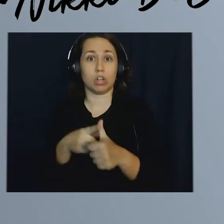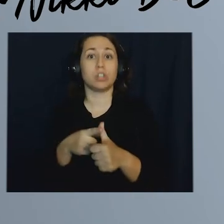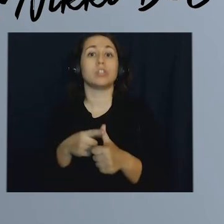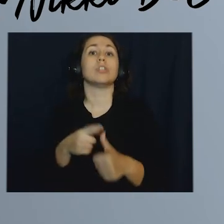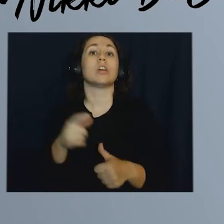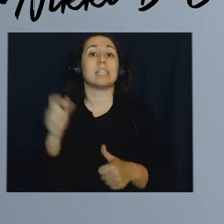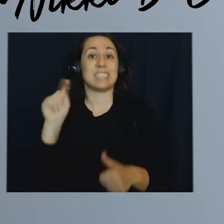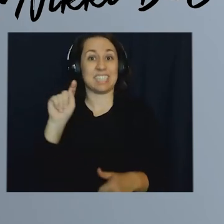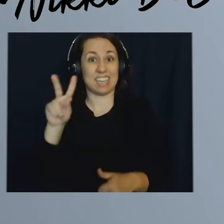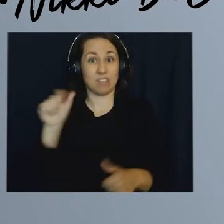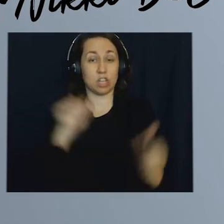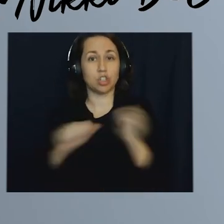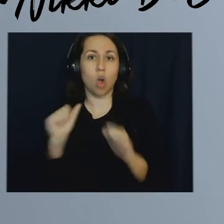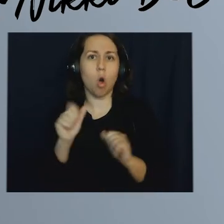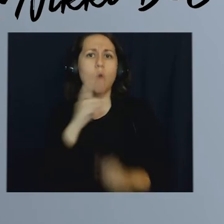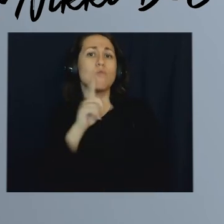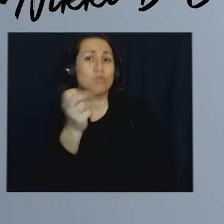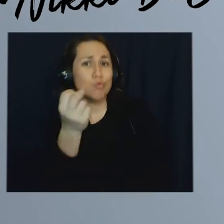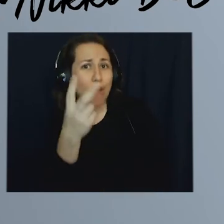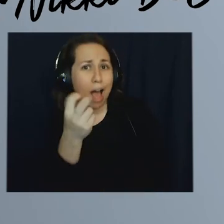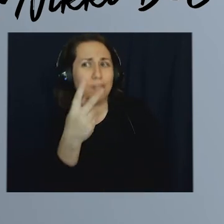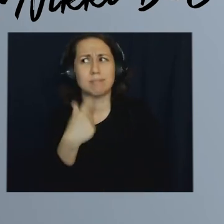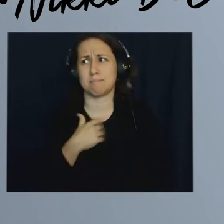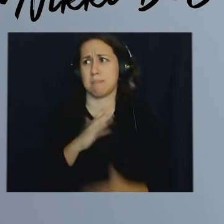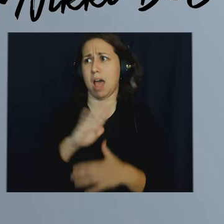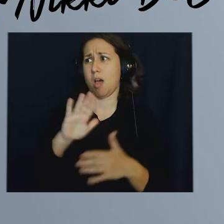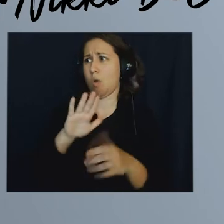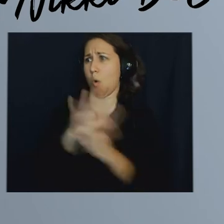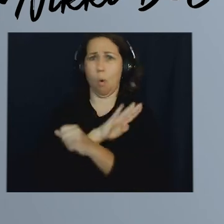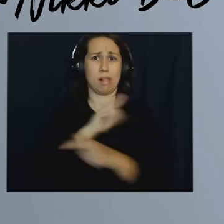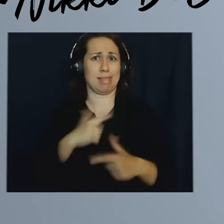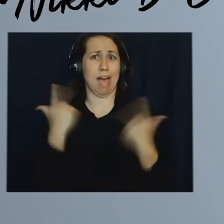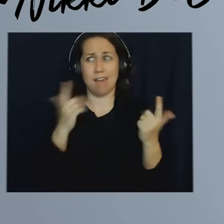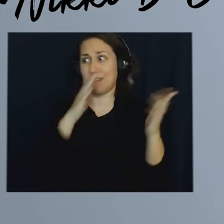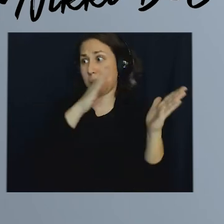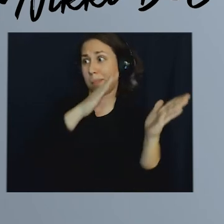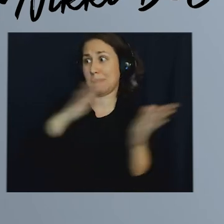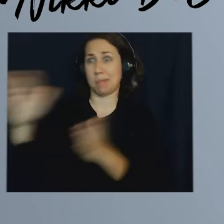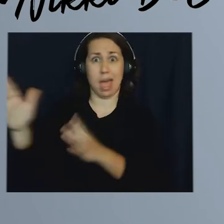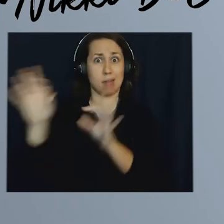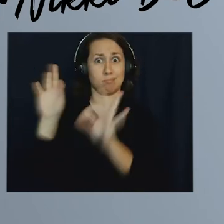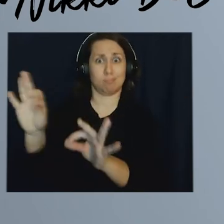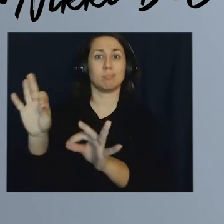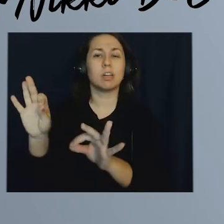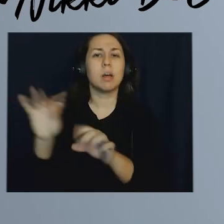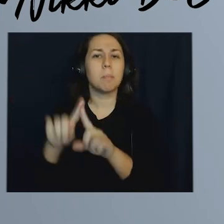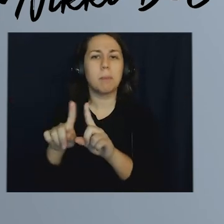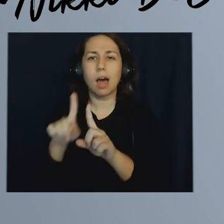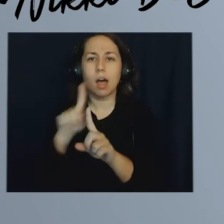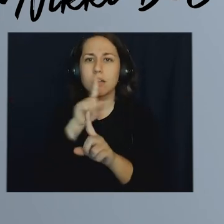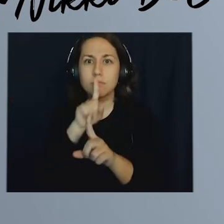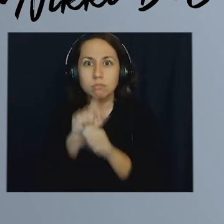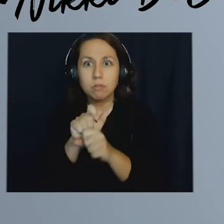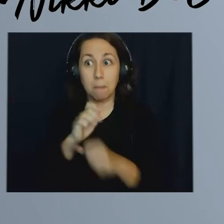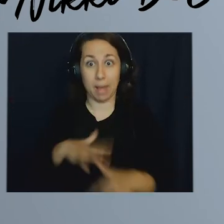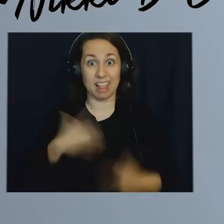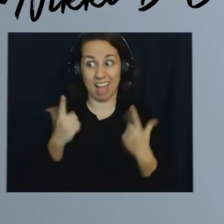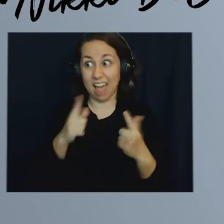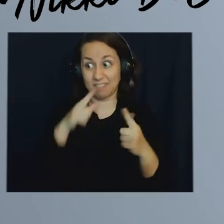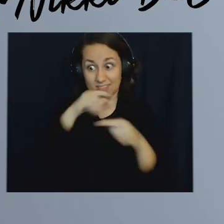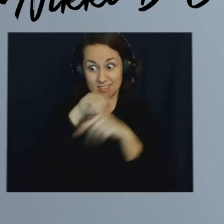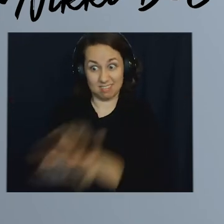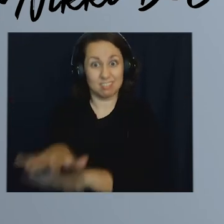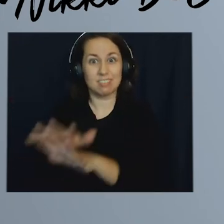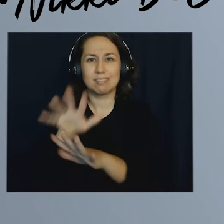no hubiera dejado lo que pensaba que sería mi vida, nunca hubiera habido espacio para que lo que quiero que se sienta mi